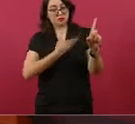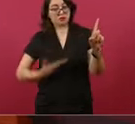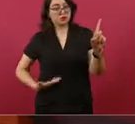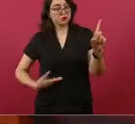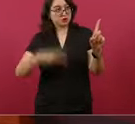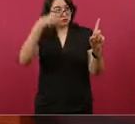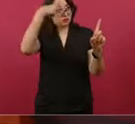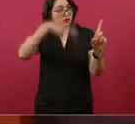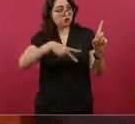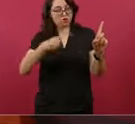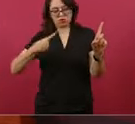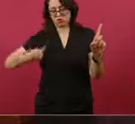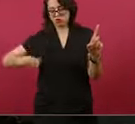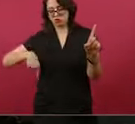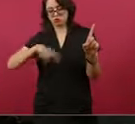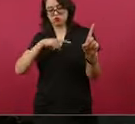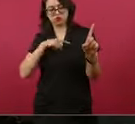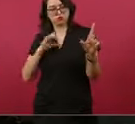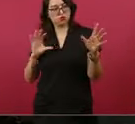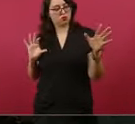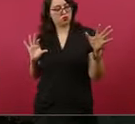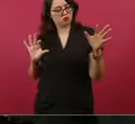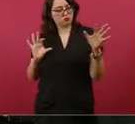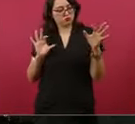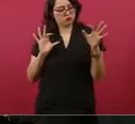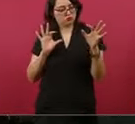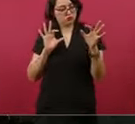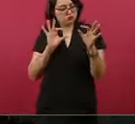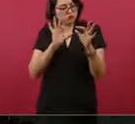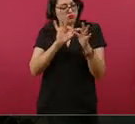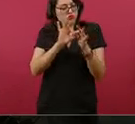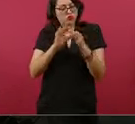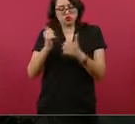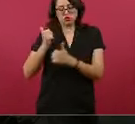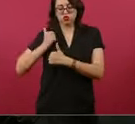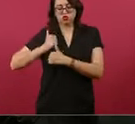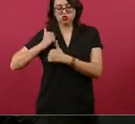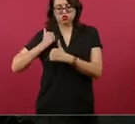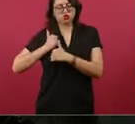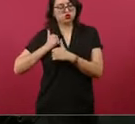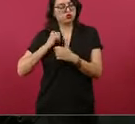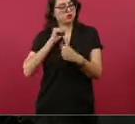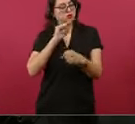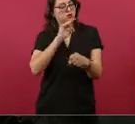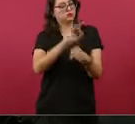tiempo y eso llegó a invertirse.